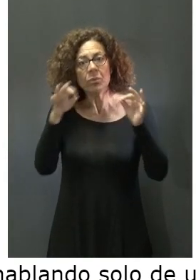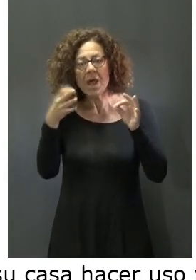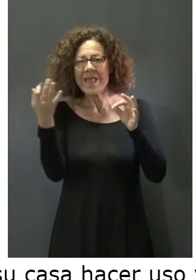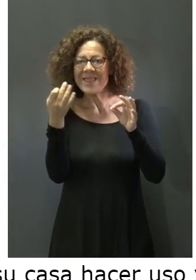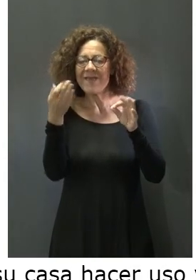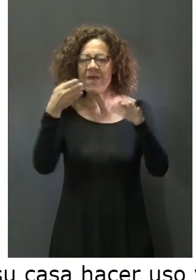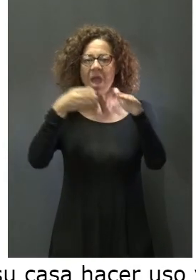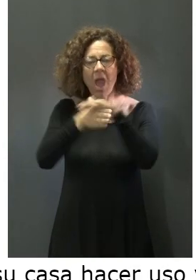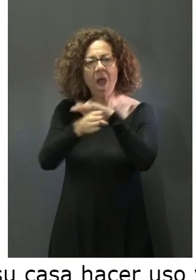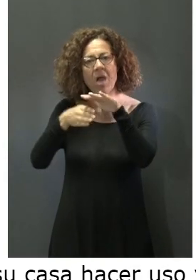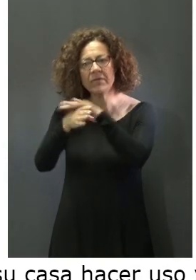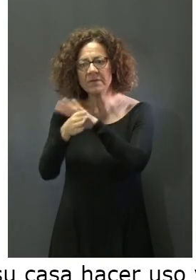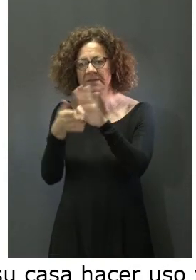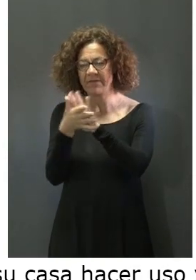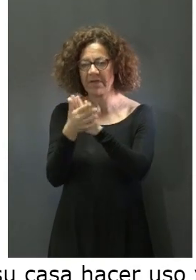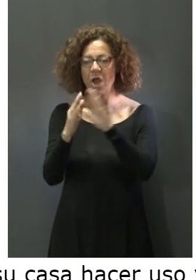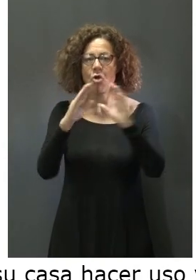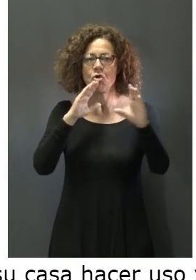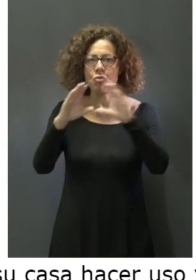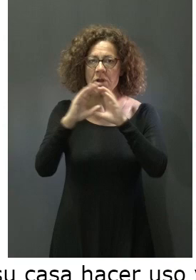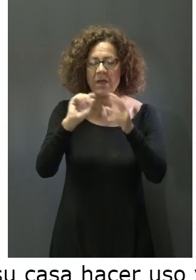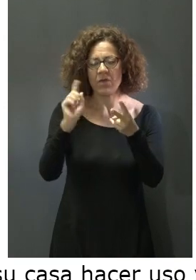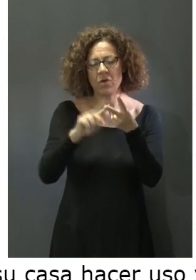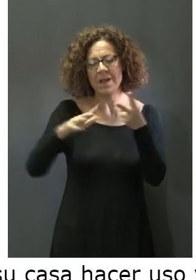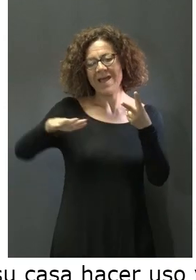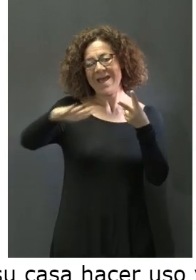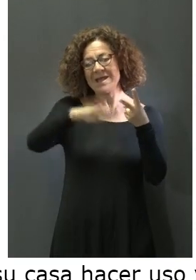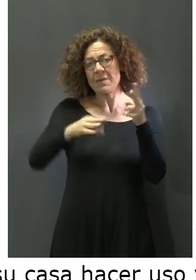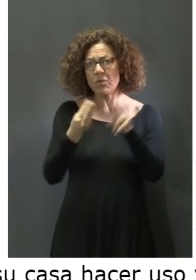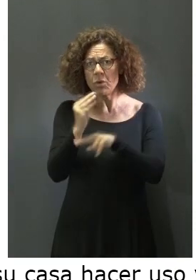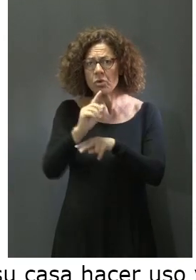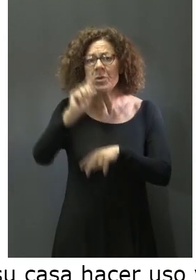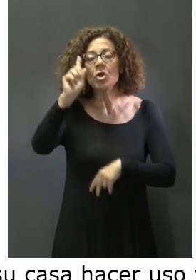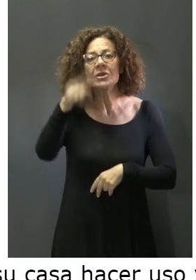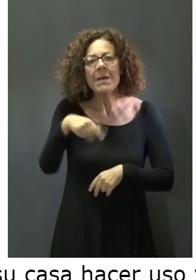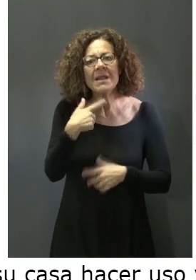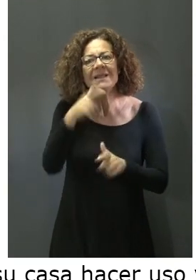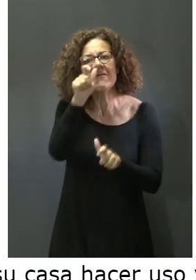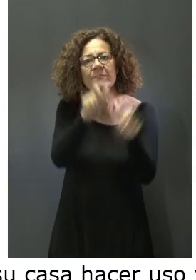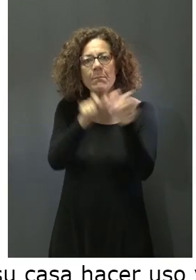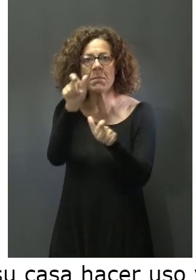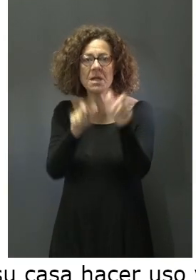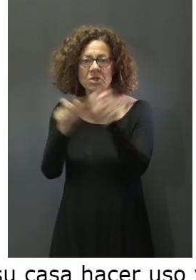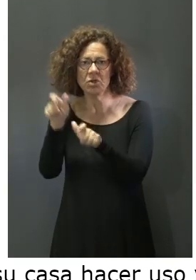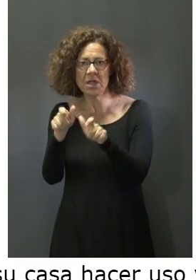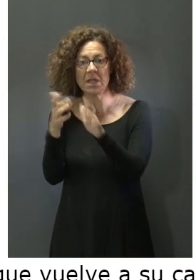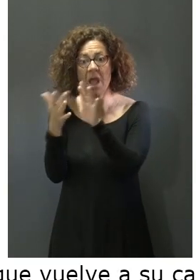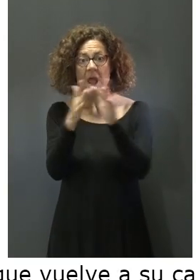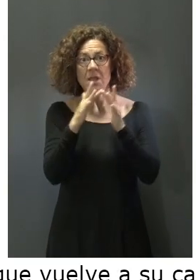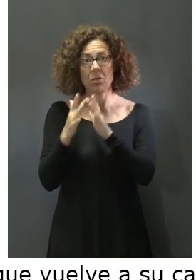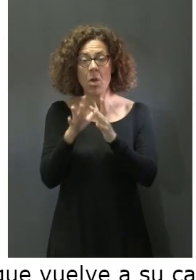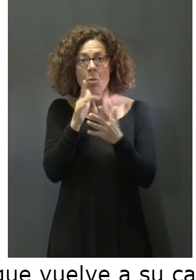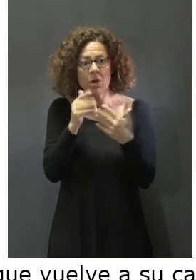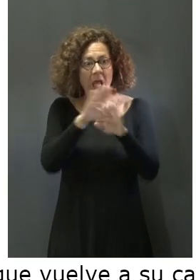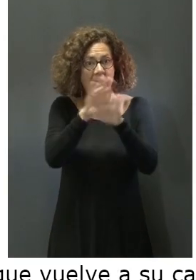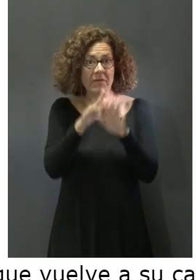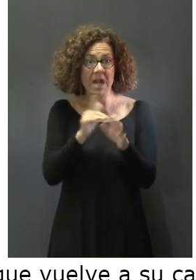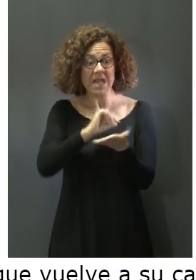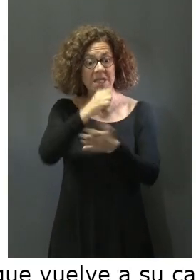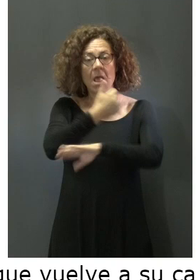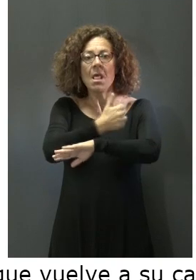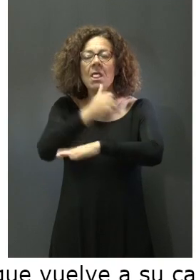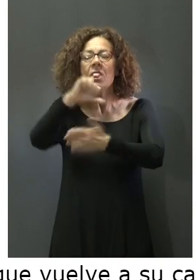decir, estamos hablando de la comunicación, estamos hablando de espacios, de productos, pero estamos hablando también de las personas que interactúan, porque al final las ciudades están